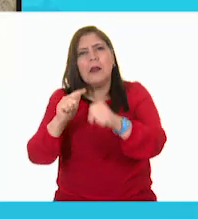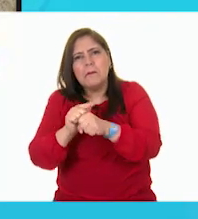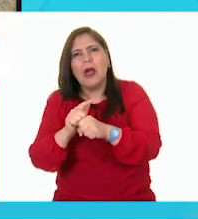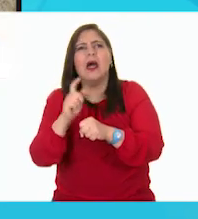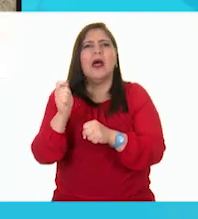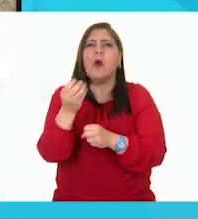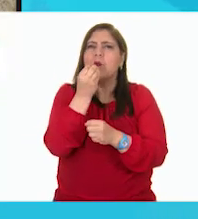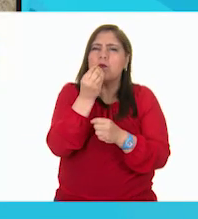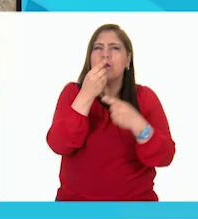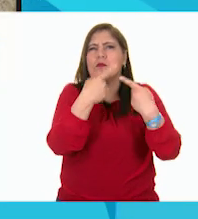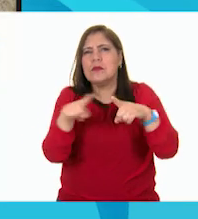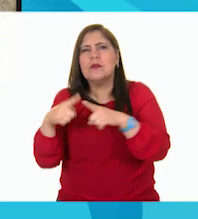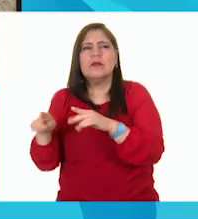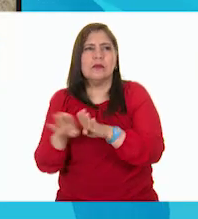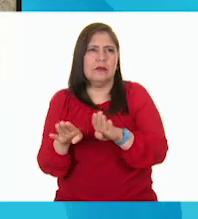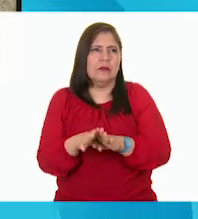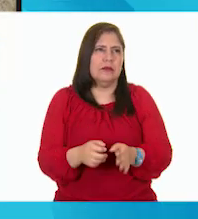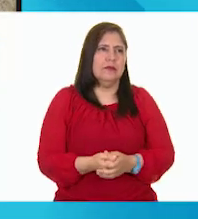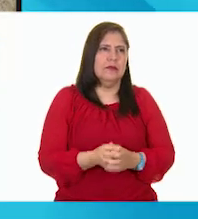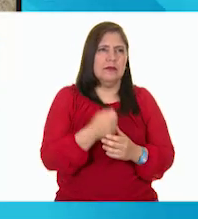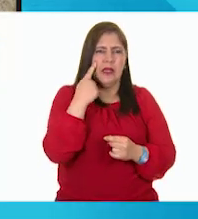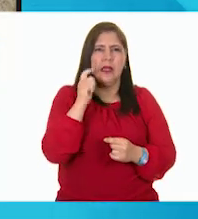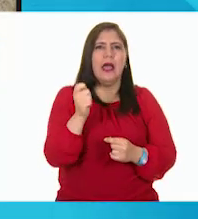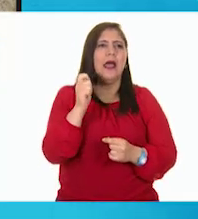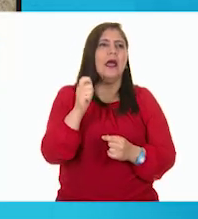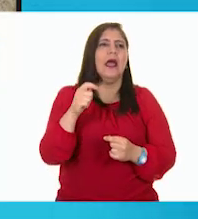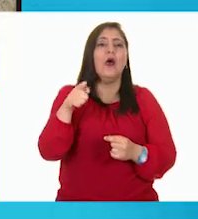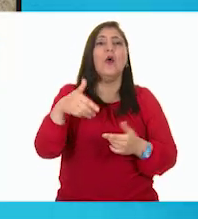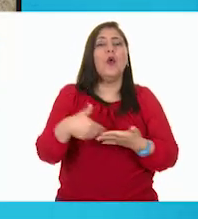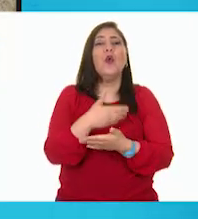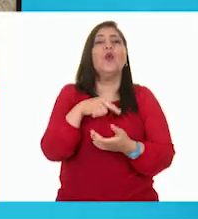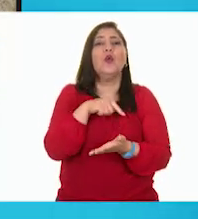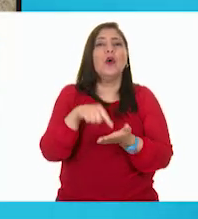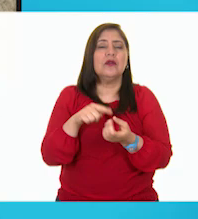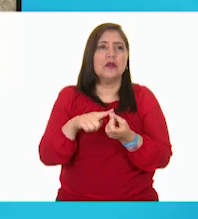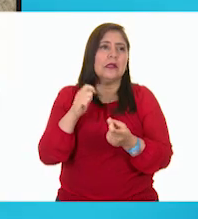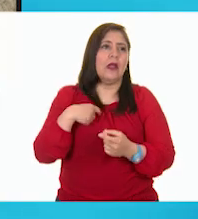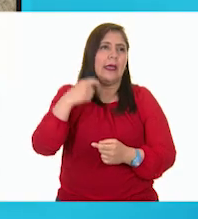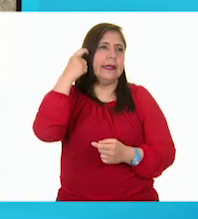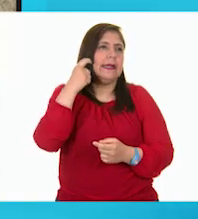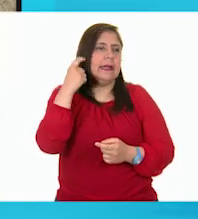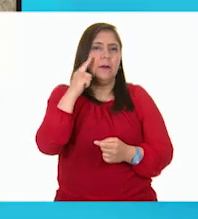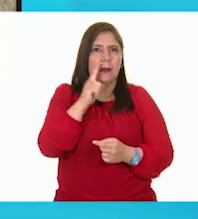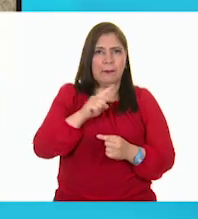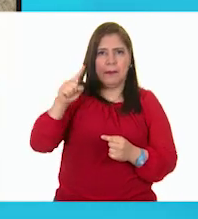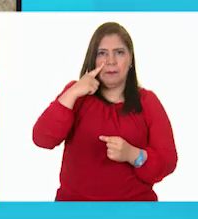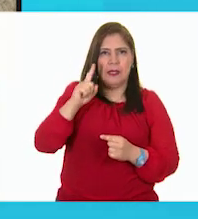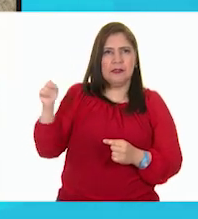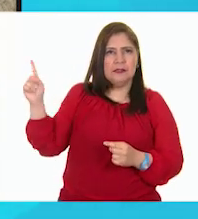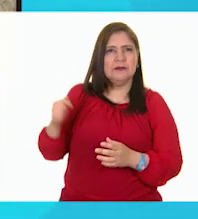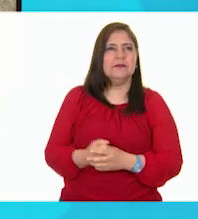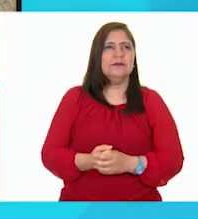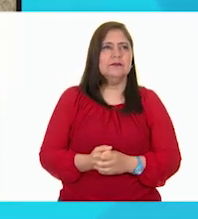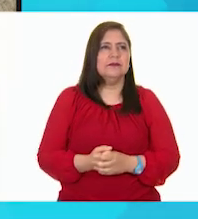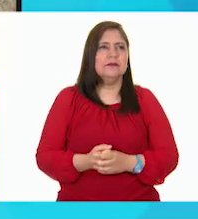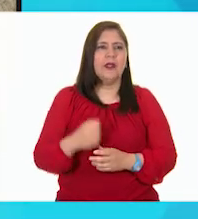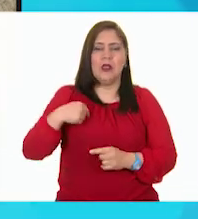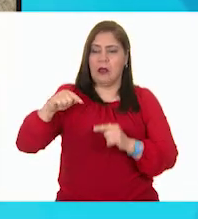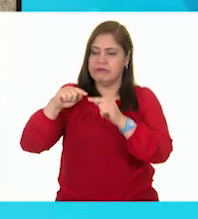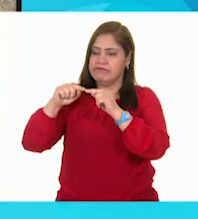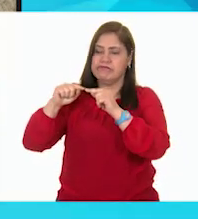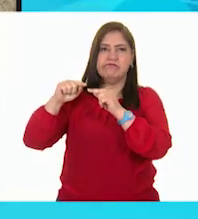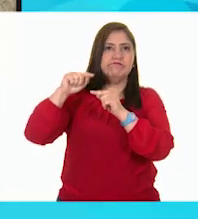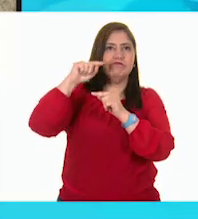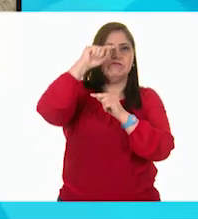los guisos. A ver, ¿de qué estado eres, mija? De Guerrero. De Guerrero. ¿Dónde está ahí Guerrero? Para hacer este recorrido